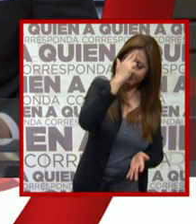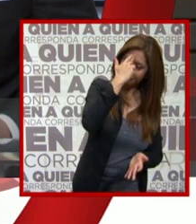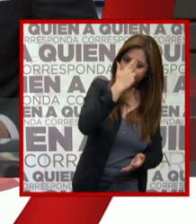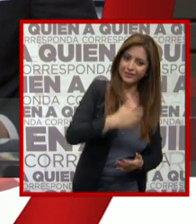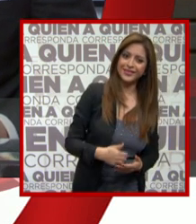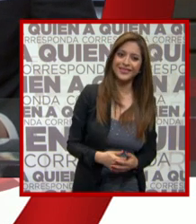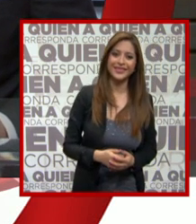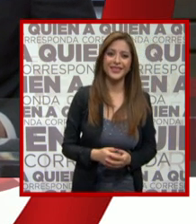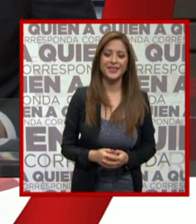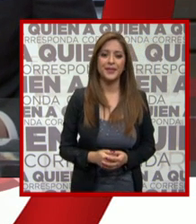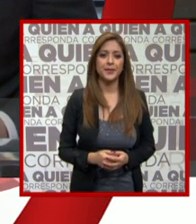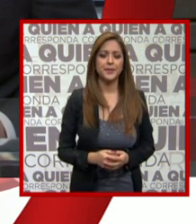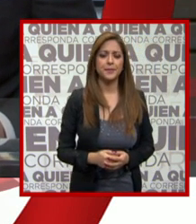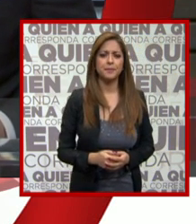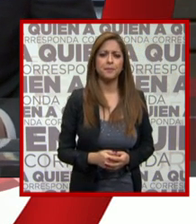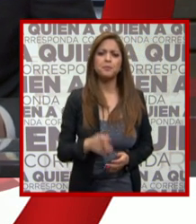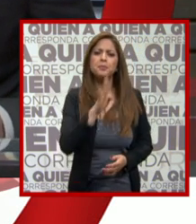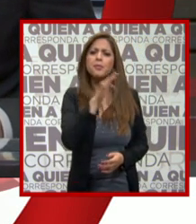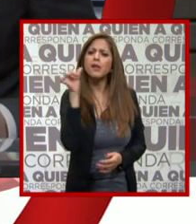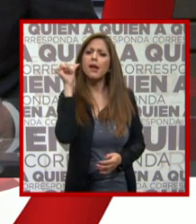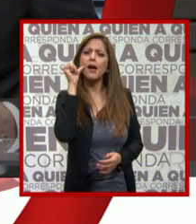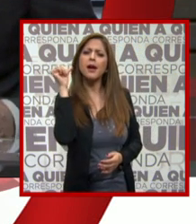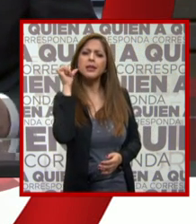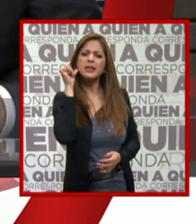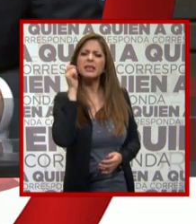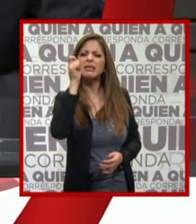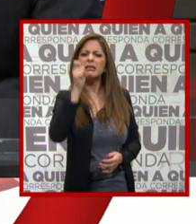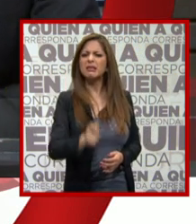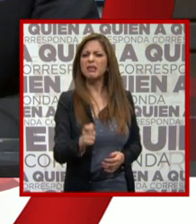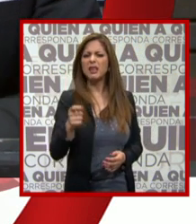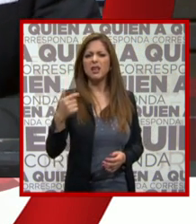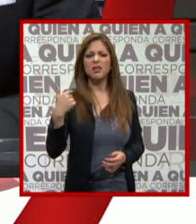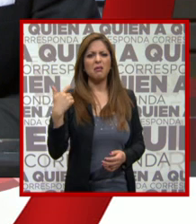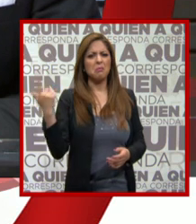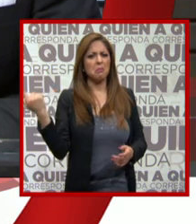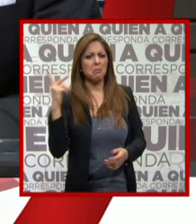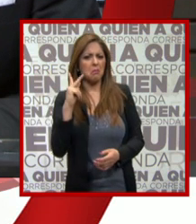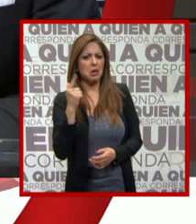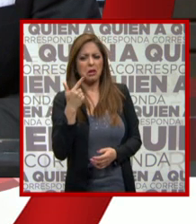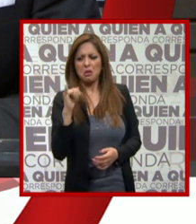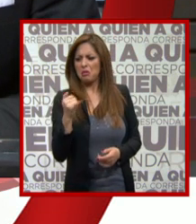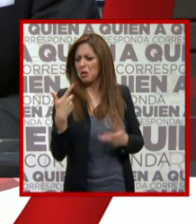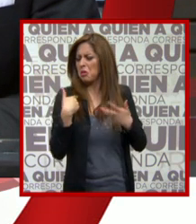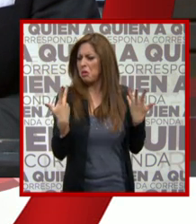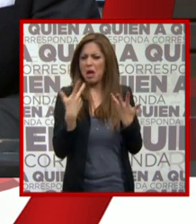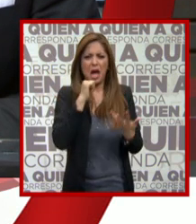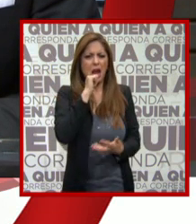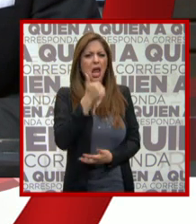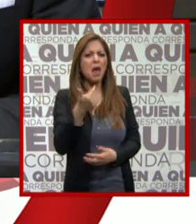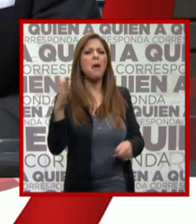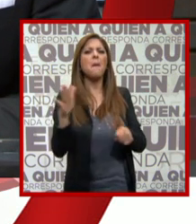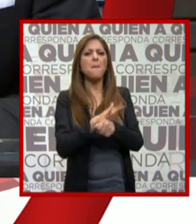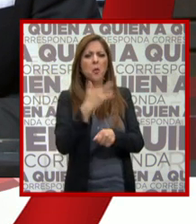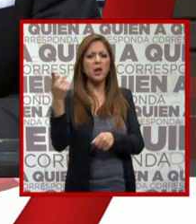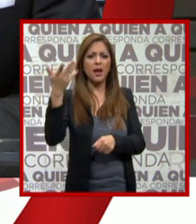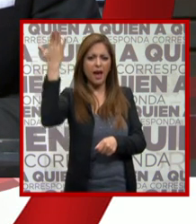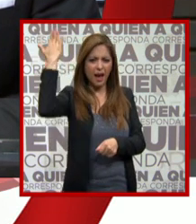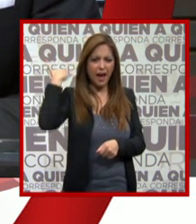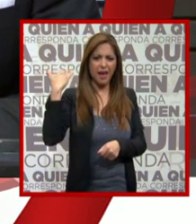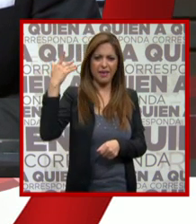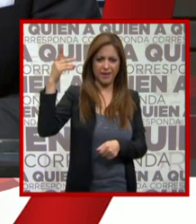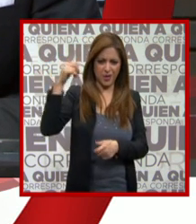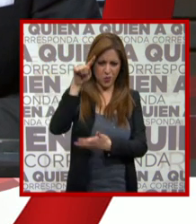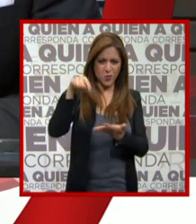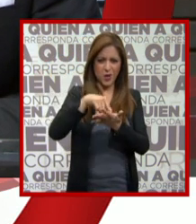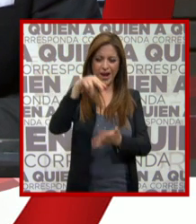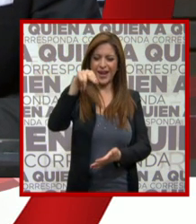preguntaban ayer, y lo guardé, que por qué no hacía nada la procuraduría, por qué no encontraba a los del caso Narvarte.